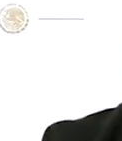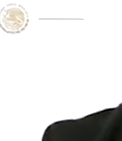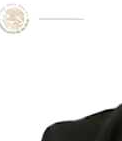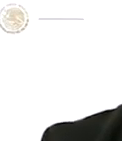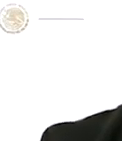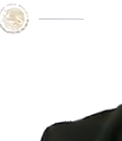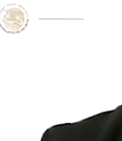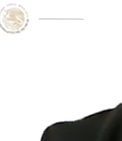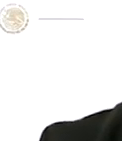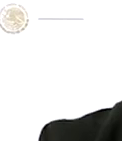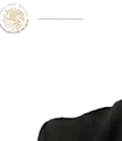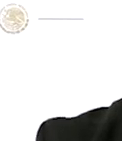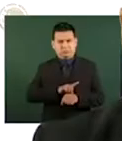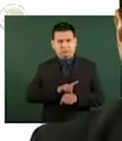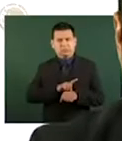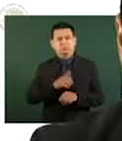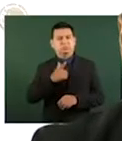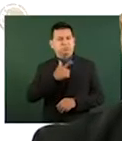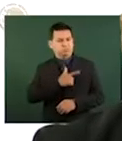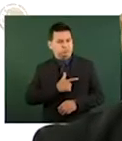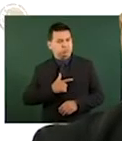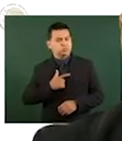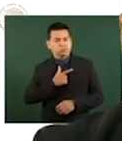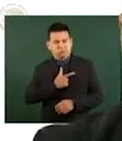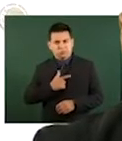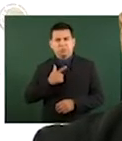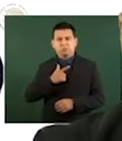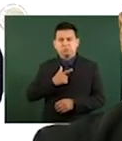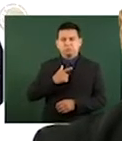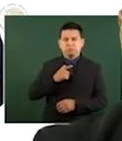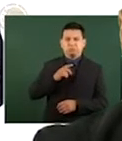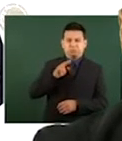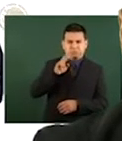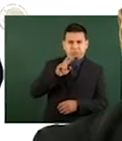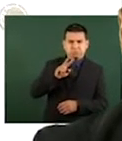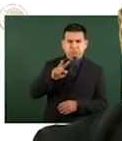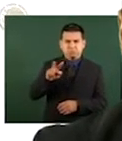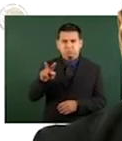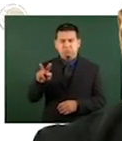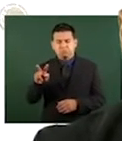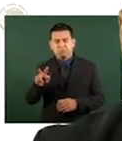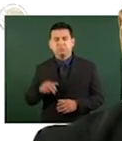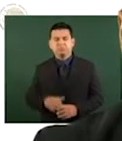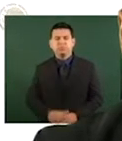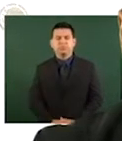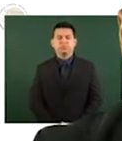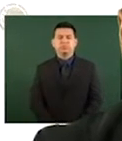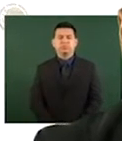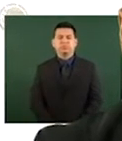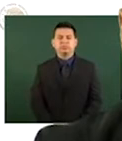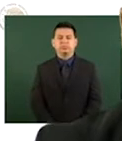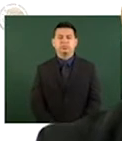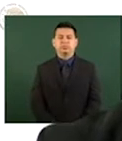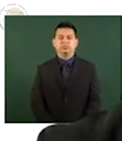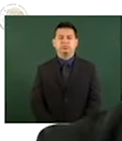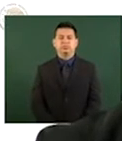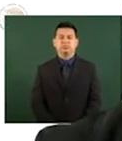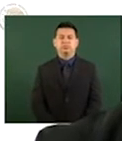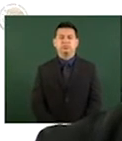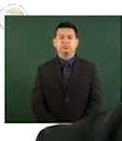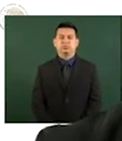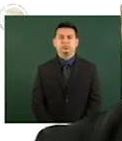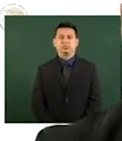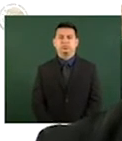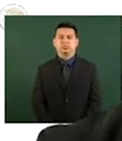dosis, que son muchos. Para el martes 23 de febrero se esperan más llegadas de vacunas Pfizer que serán utilizadas para concluir, para